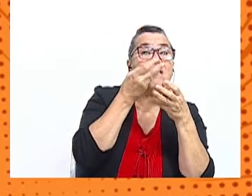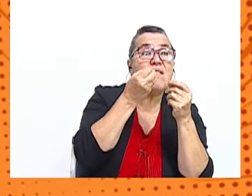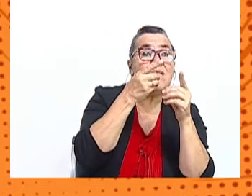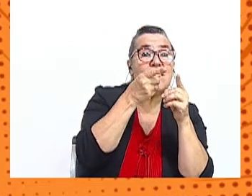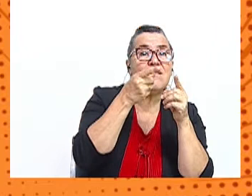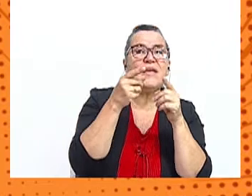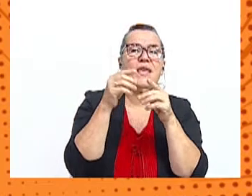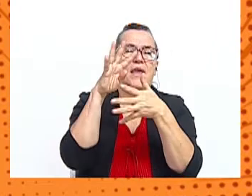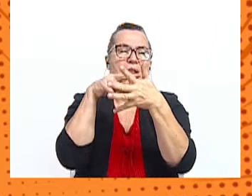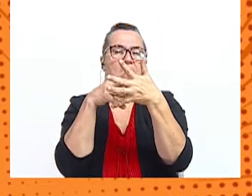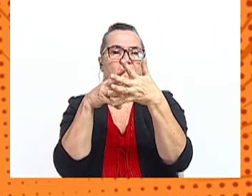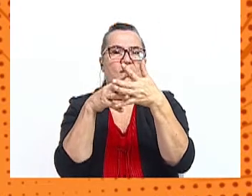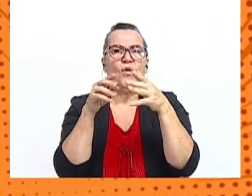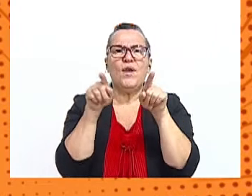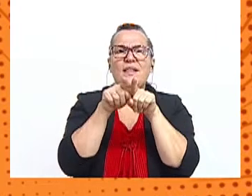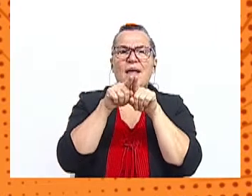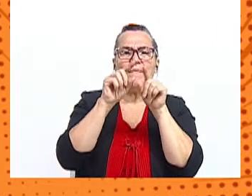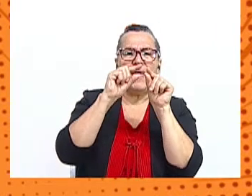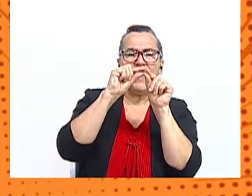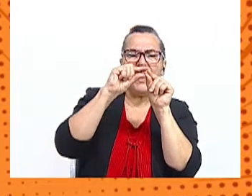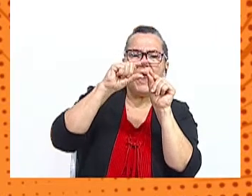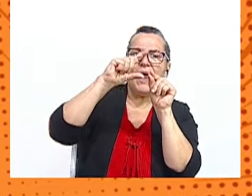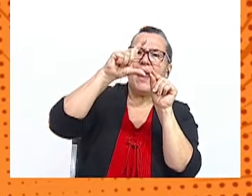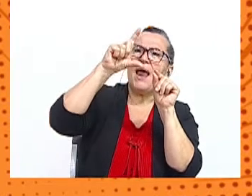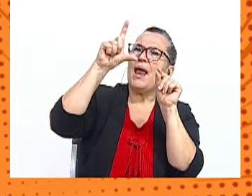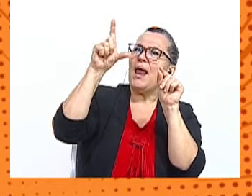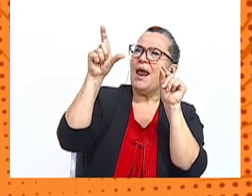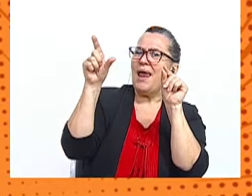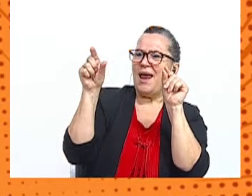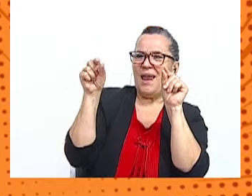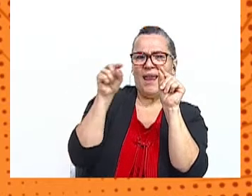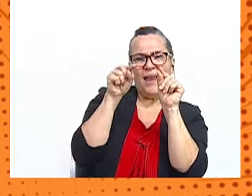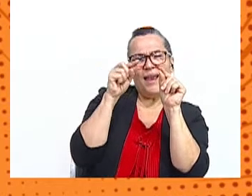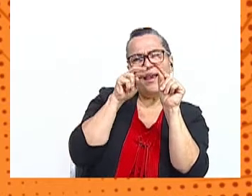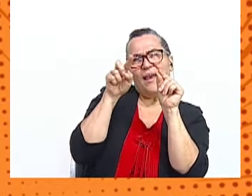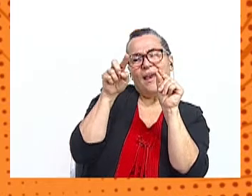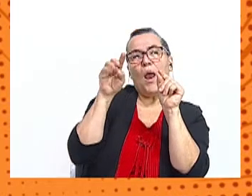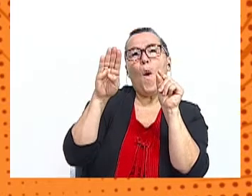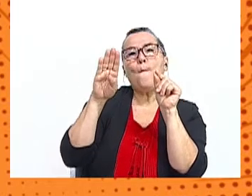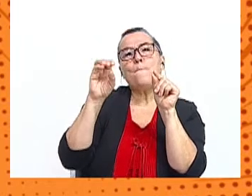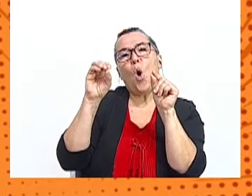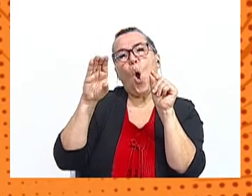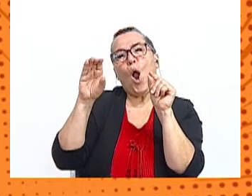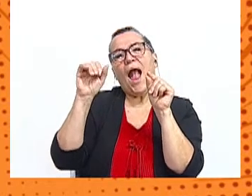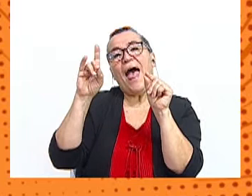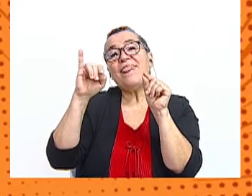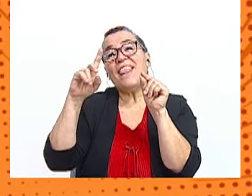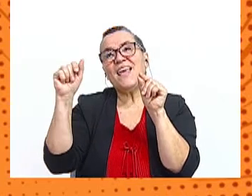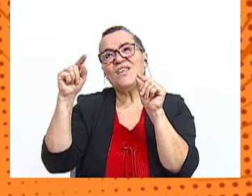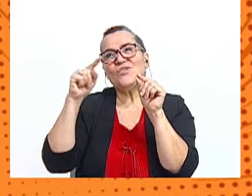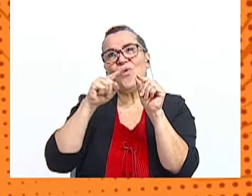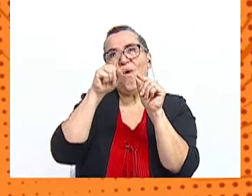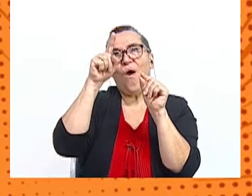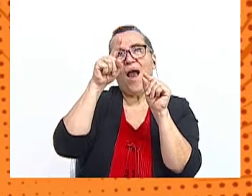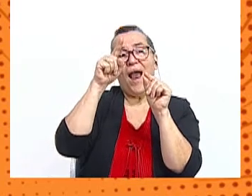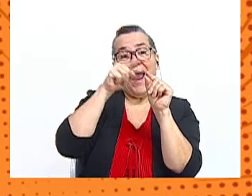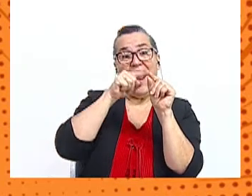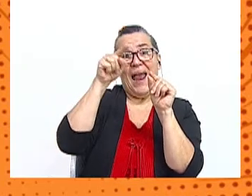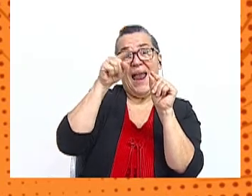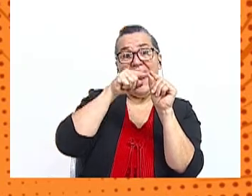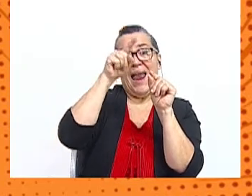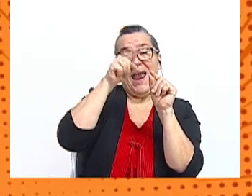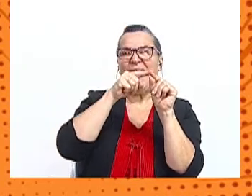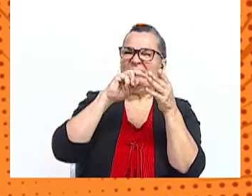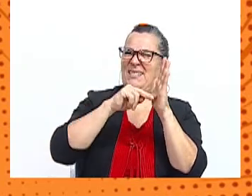bocadillo, sí. Ese bocadillo es esa nubecita que vemos sobre Mafalda con el delta que indica que ella